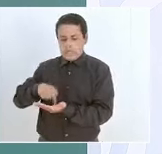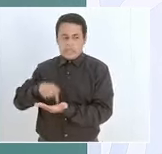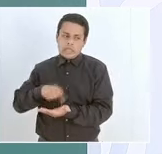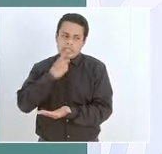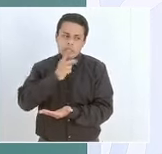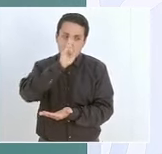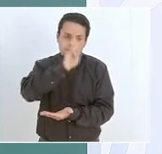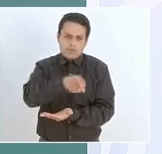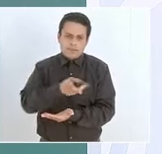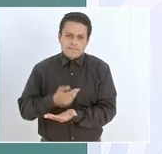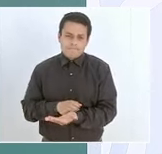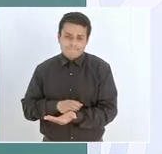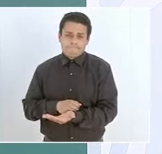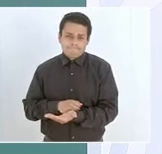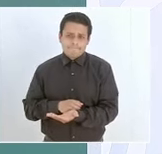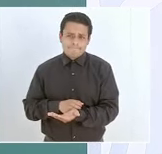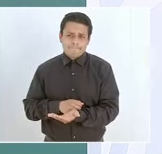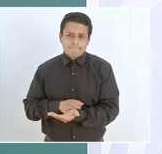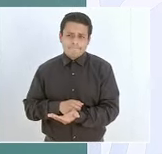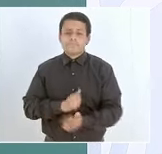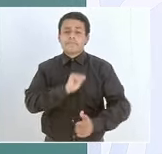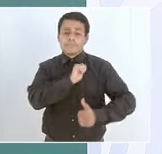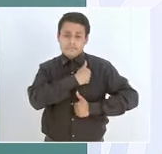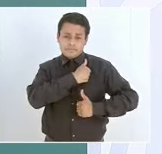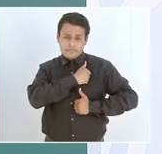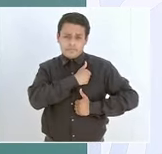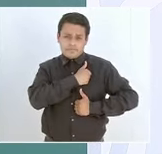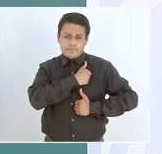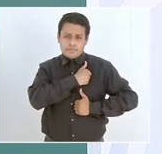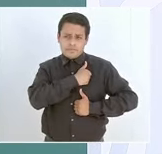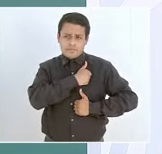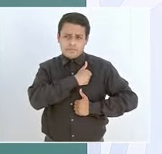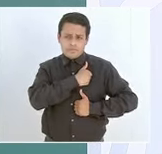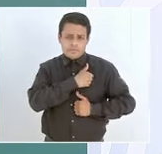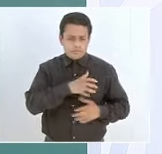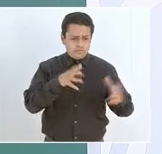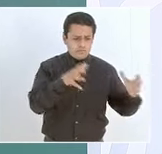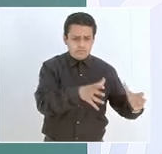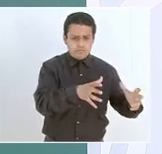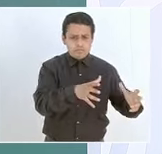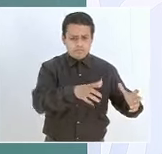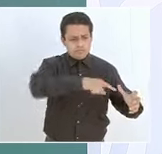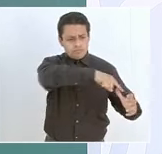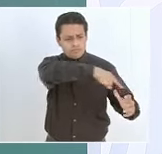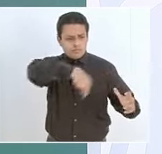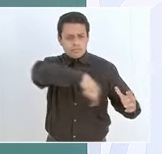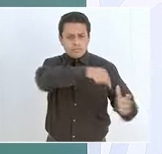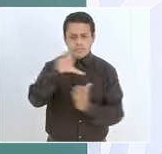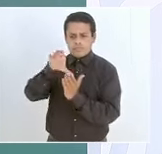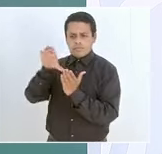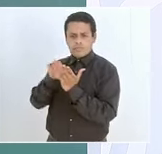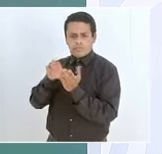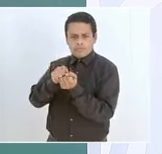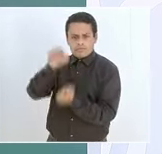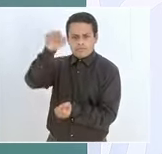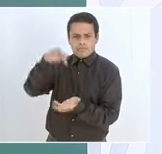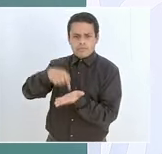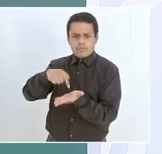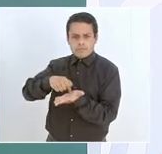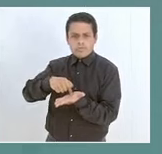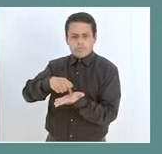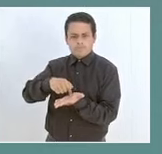Las Fuerzas Armadas, con la Constitución